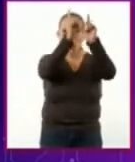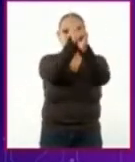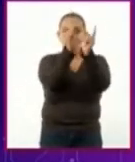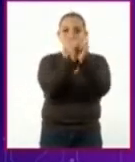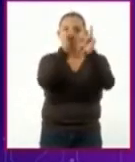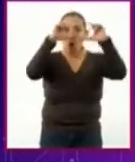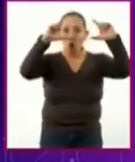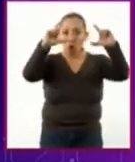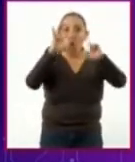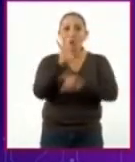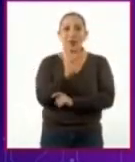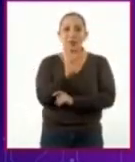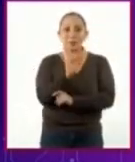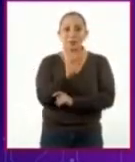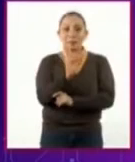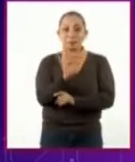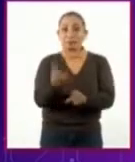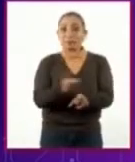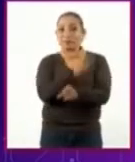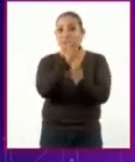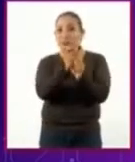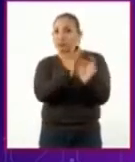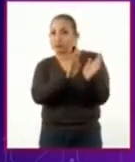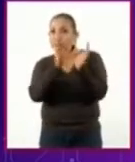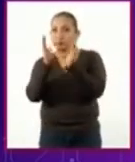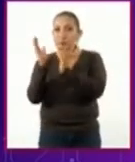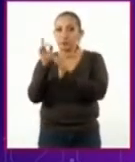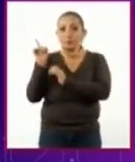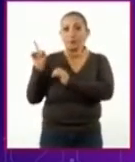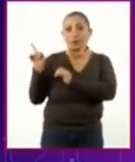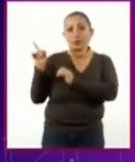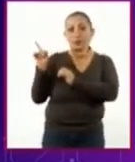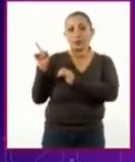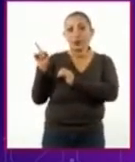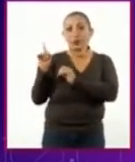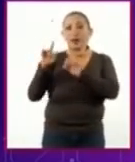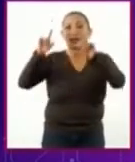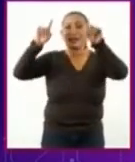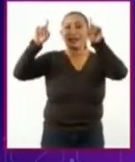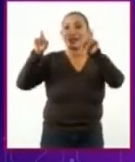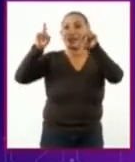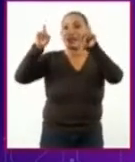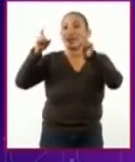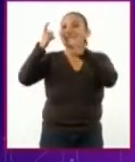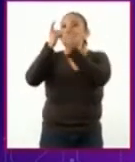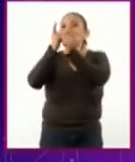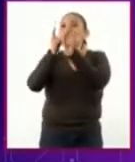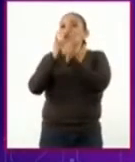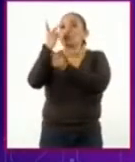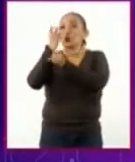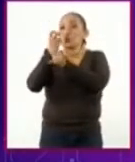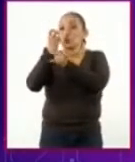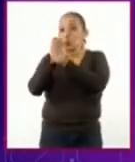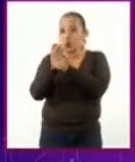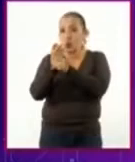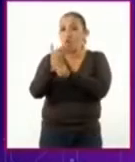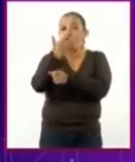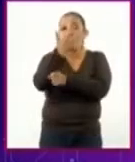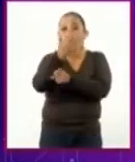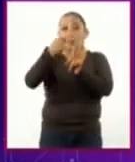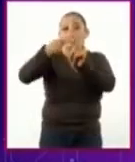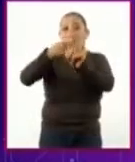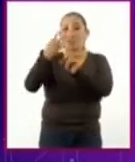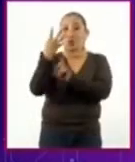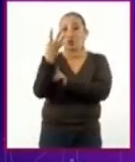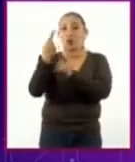agrupación es 40. Enseguida procedemos a resolver las operaciones de la segunda agrupación. 8